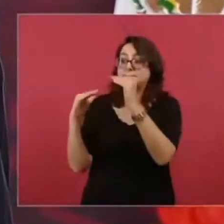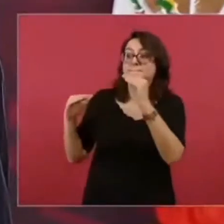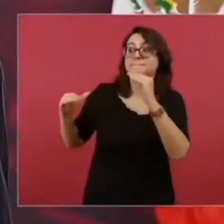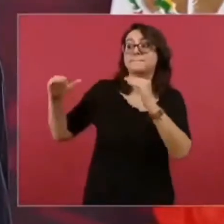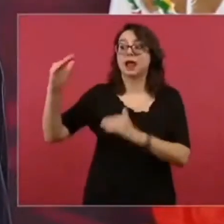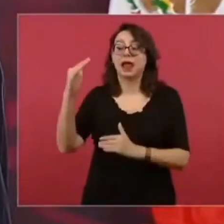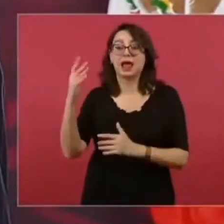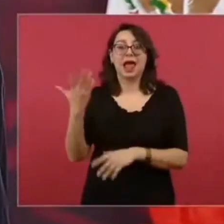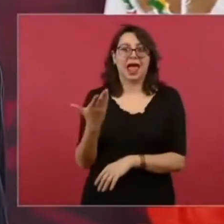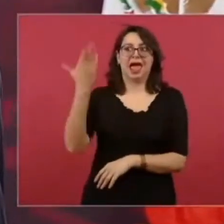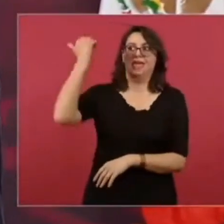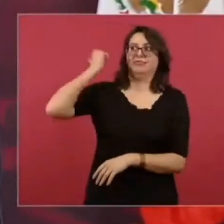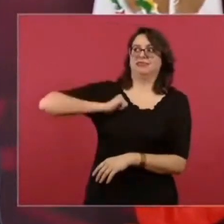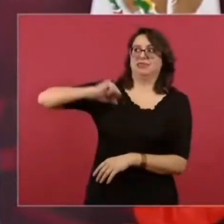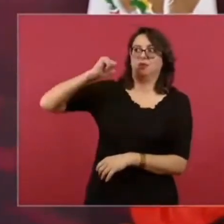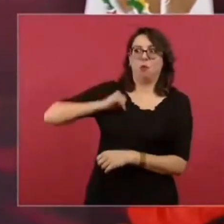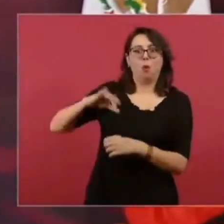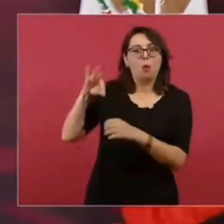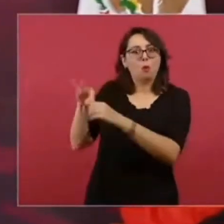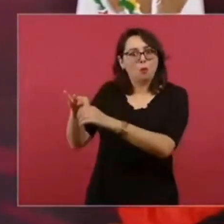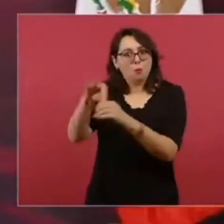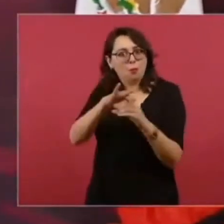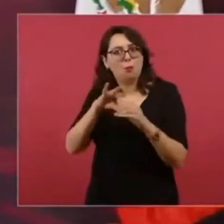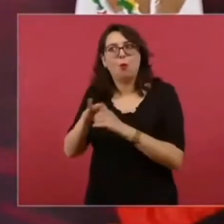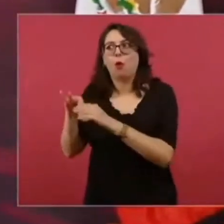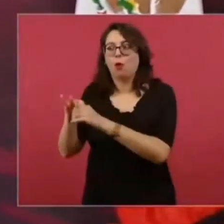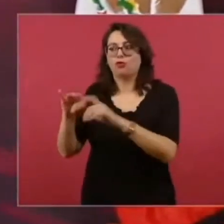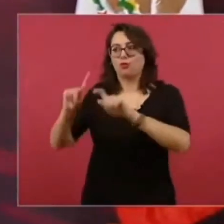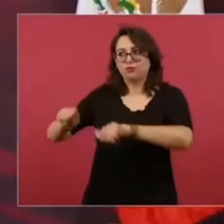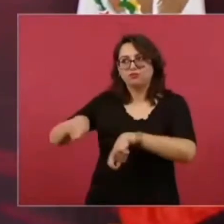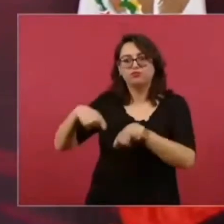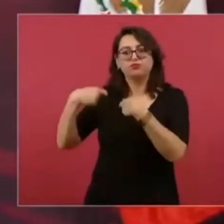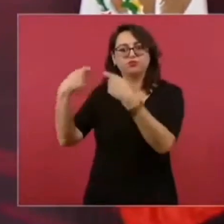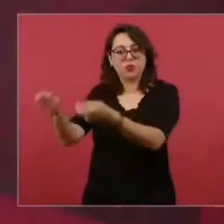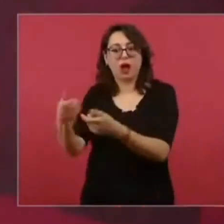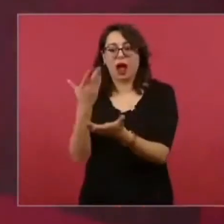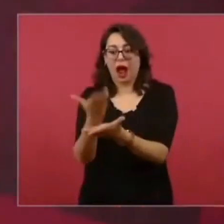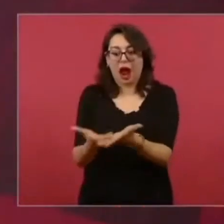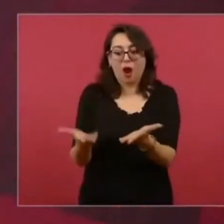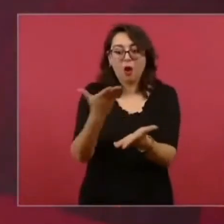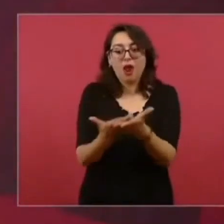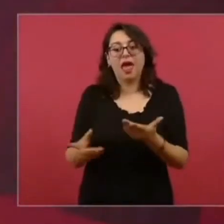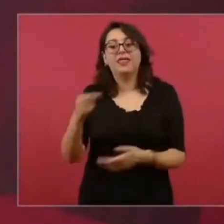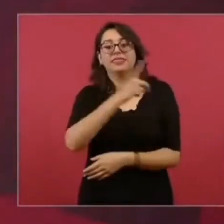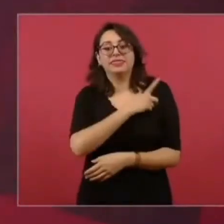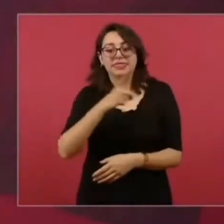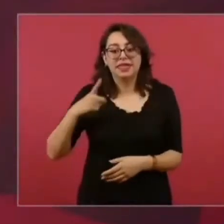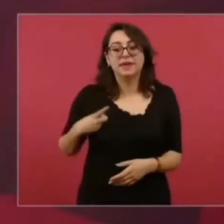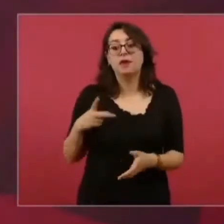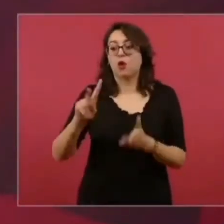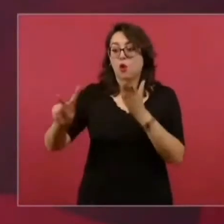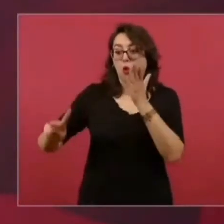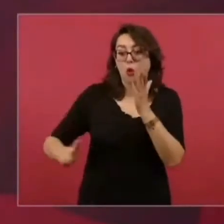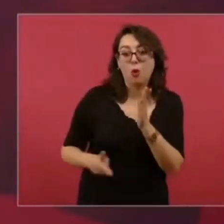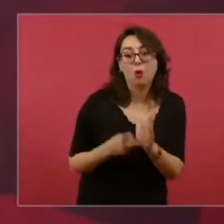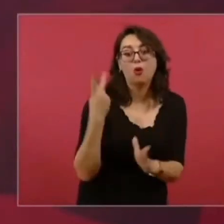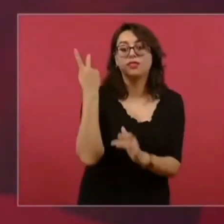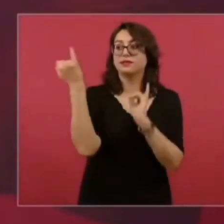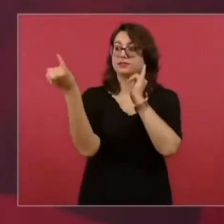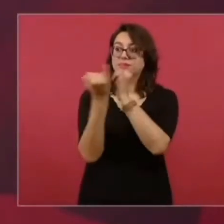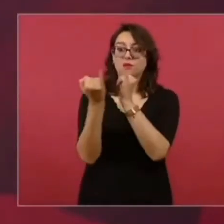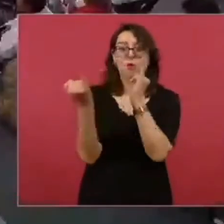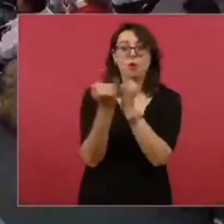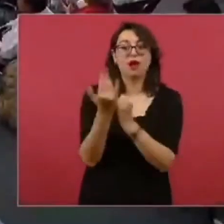República Restaurada, con Juárez y con Lerdo, como lo establecía la Constitución de